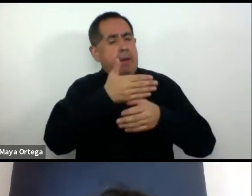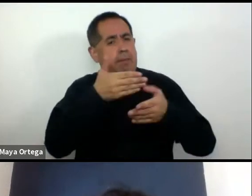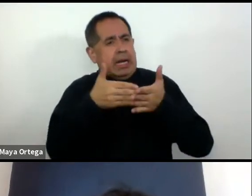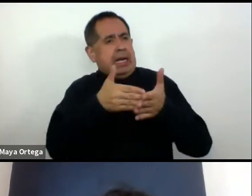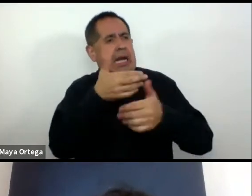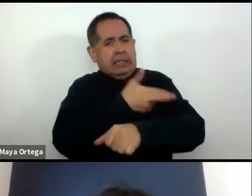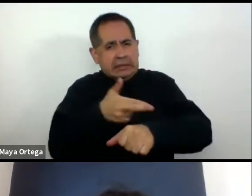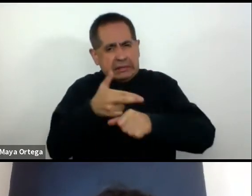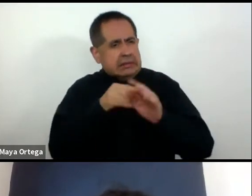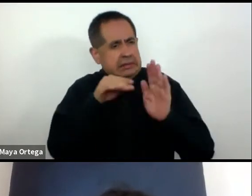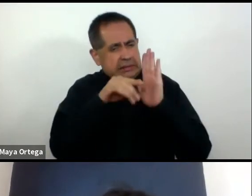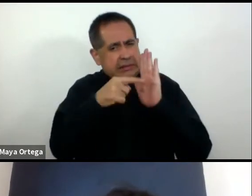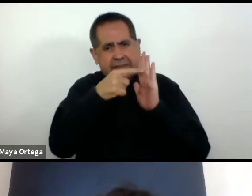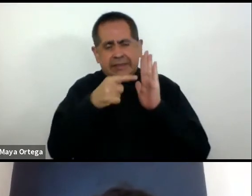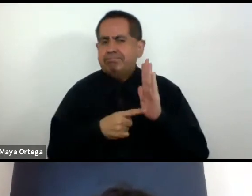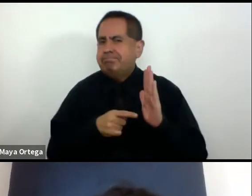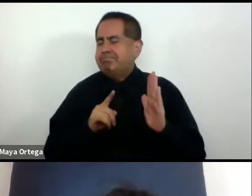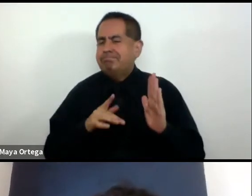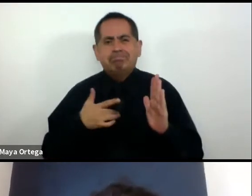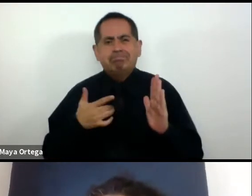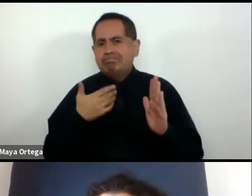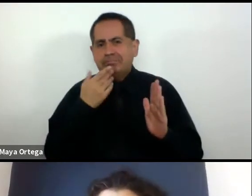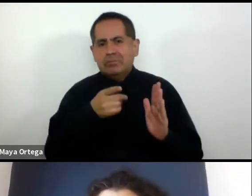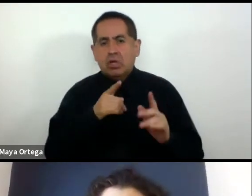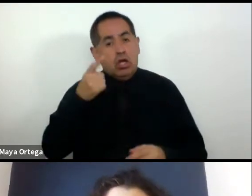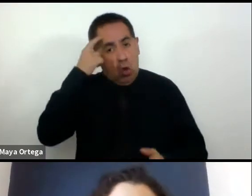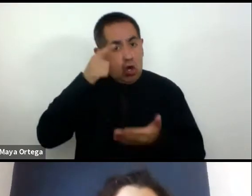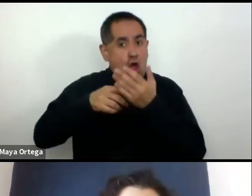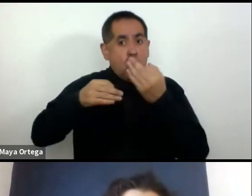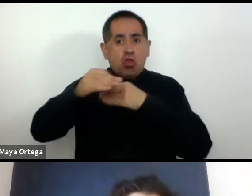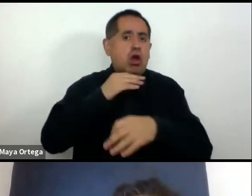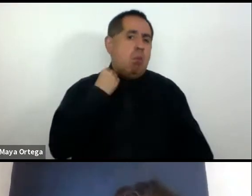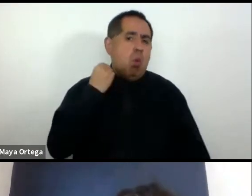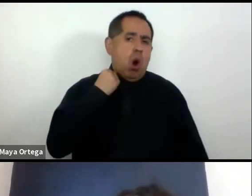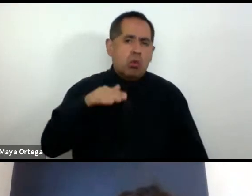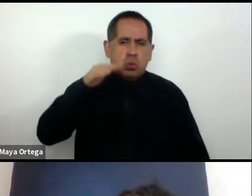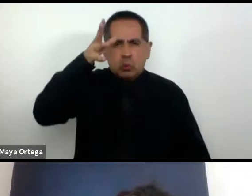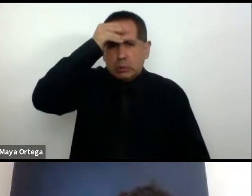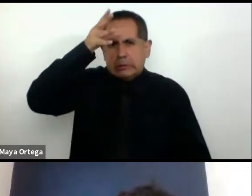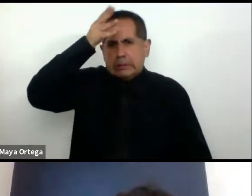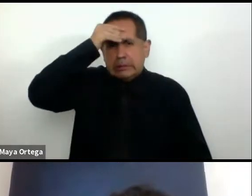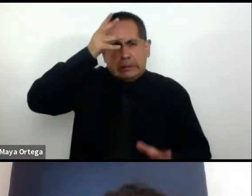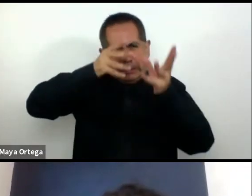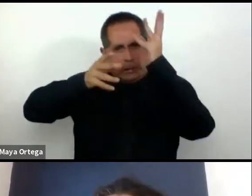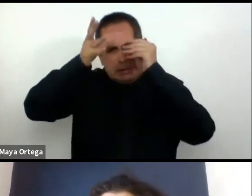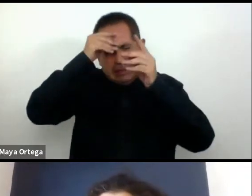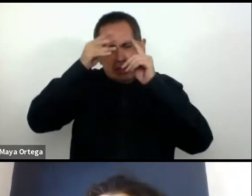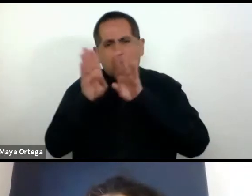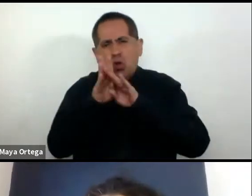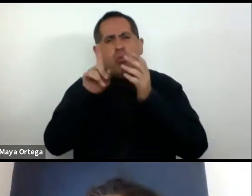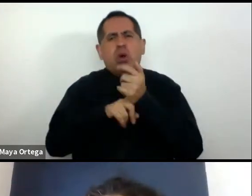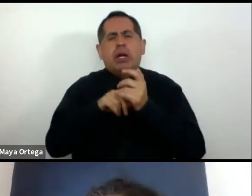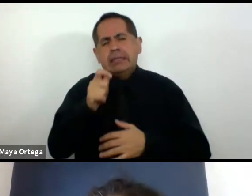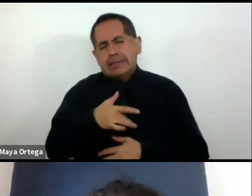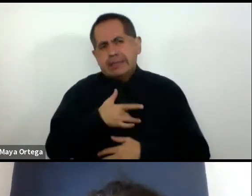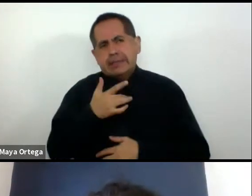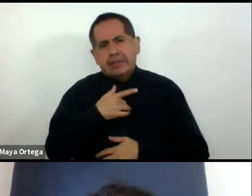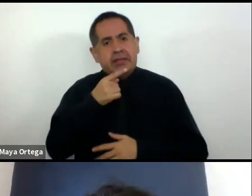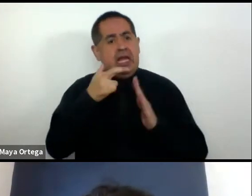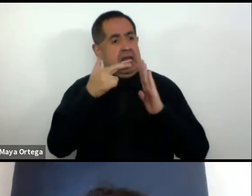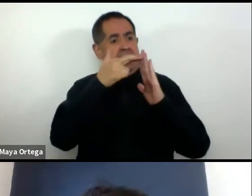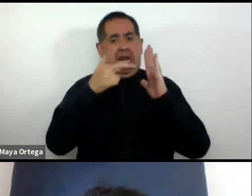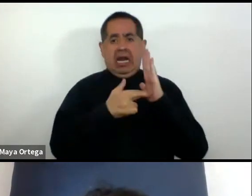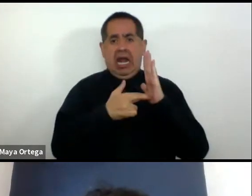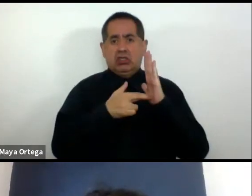los formalismos, porque creo que todos los abogados crecimos o nos educamos en un sistema que nos habla de que las reglas no se